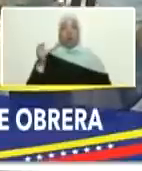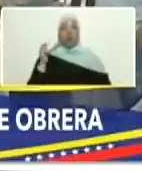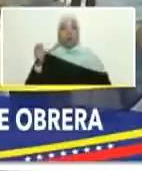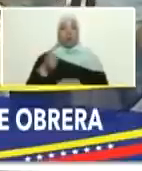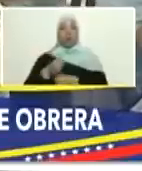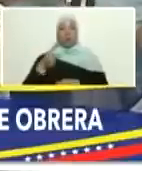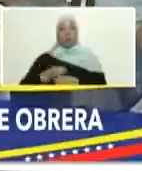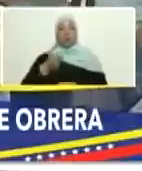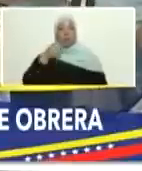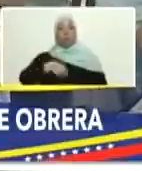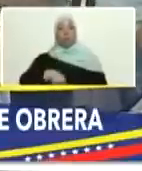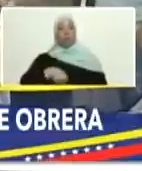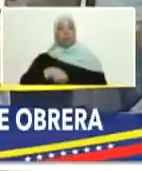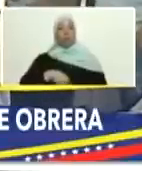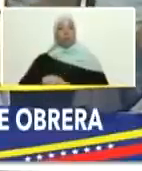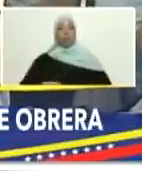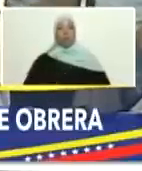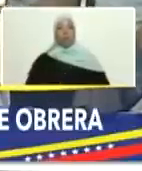amarramos hoy aquí.